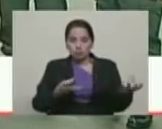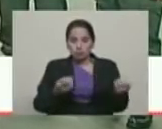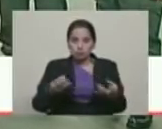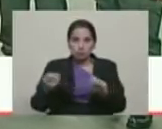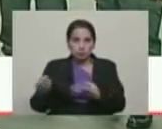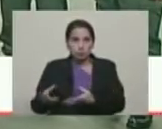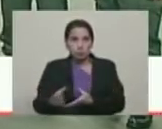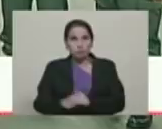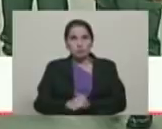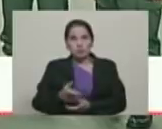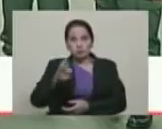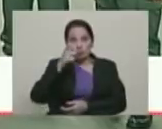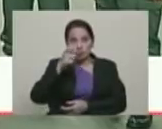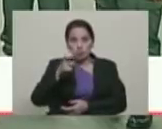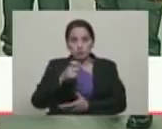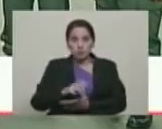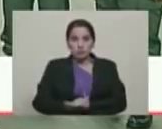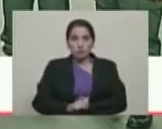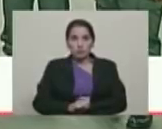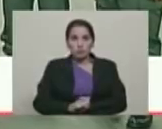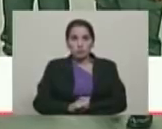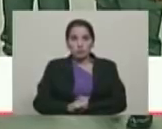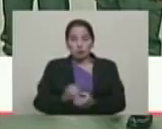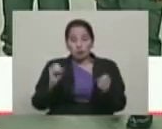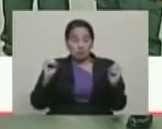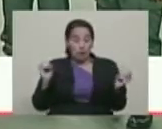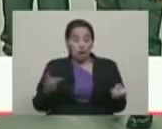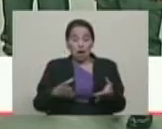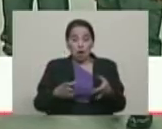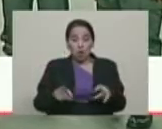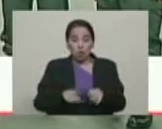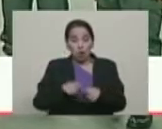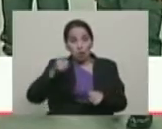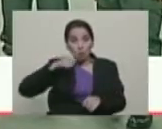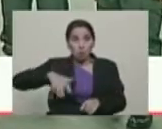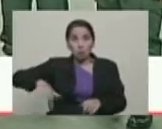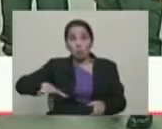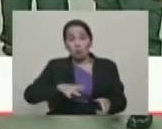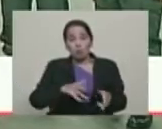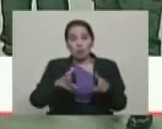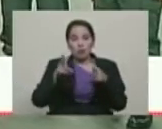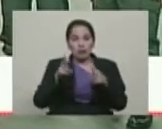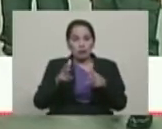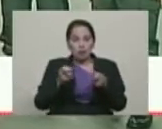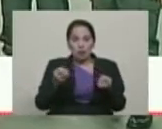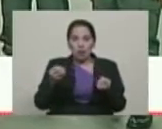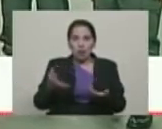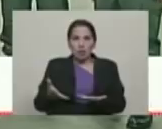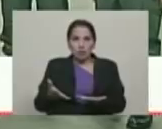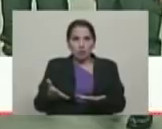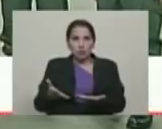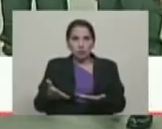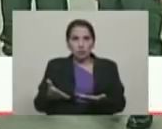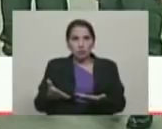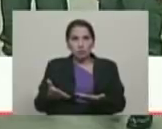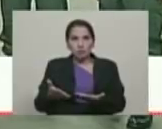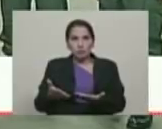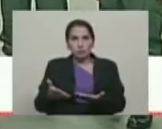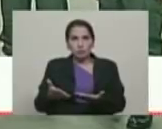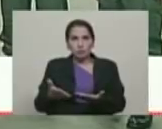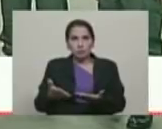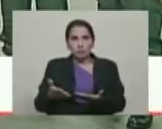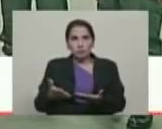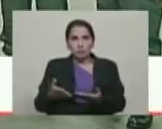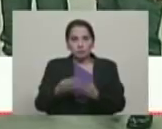las tareas de supervisión. Milagro, pueblo en armas, garantizando, como dice, un